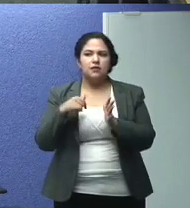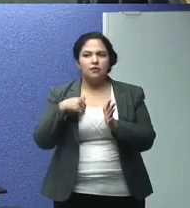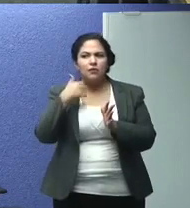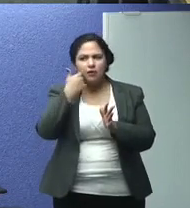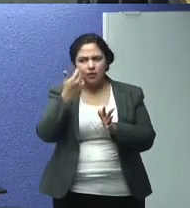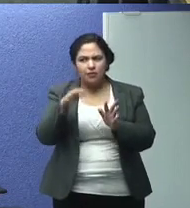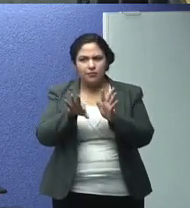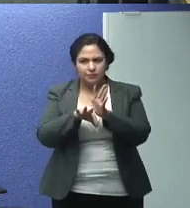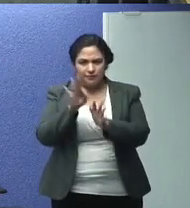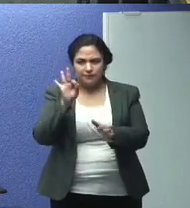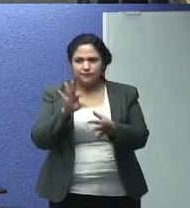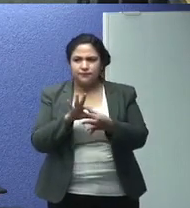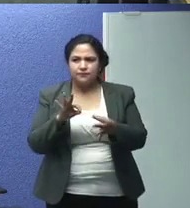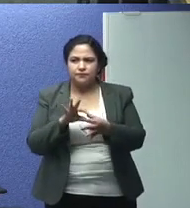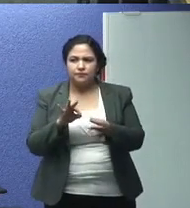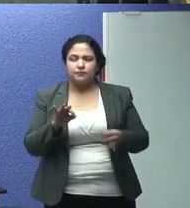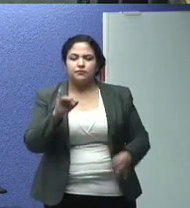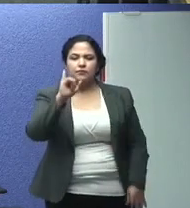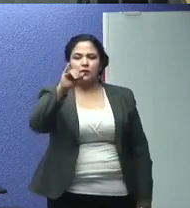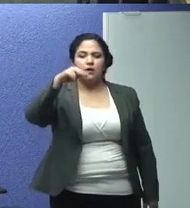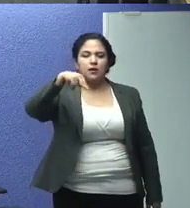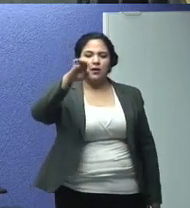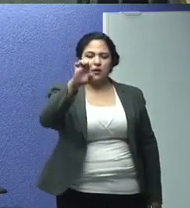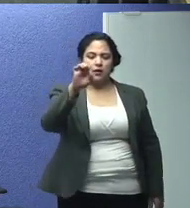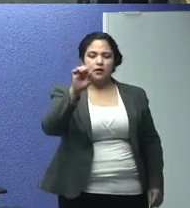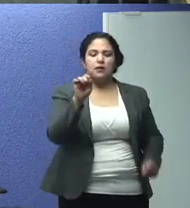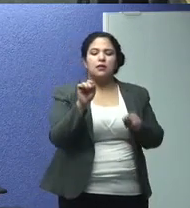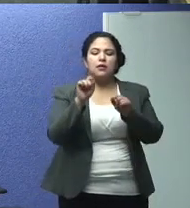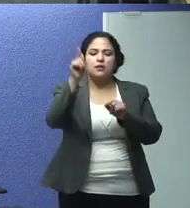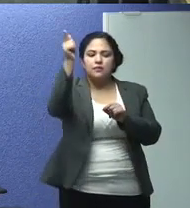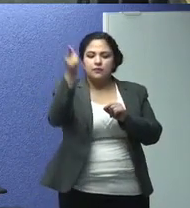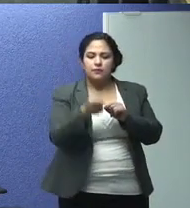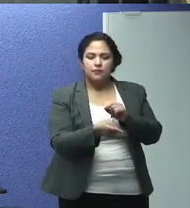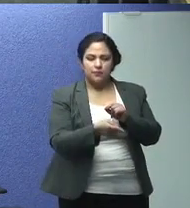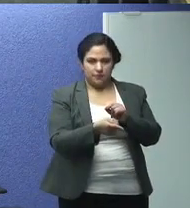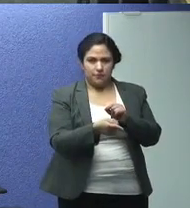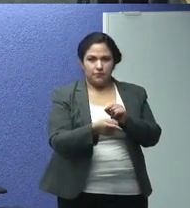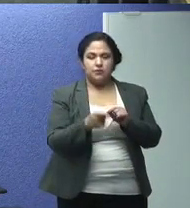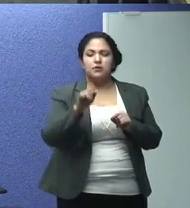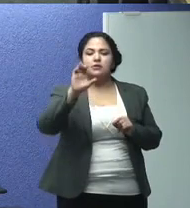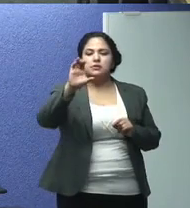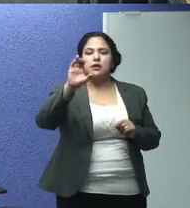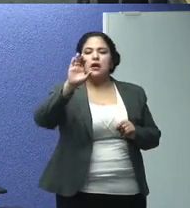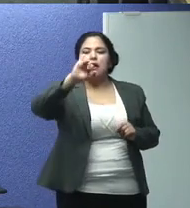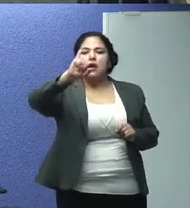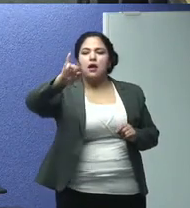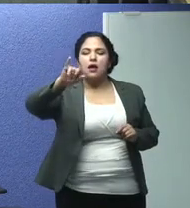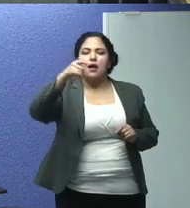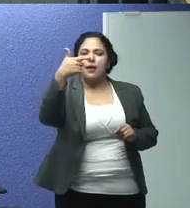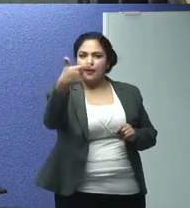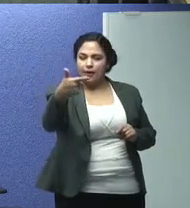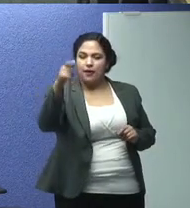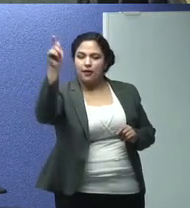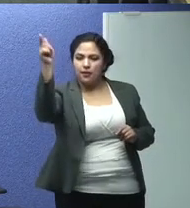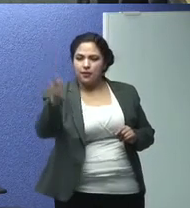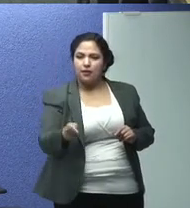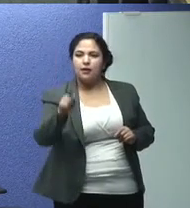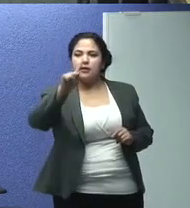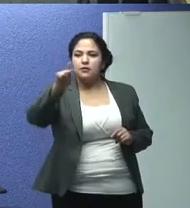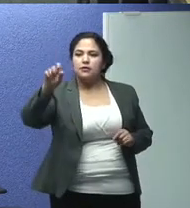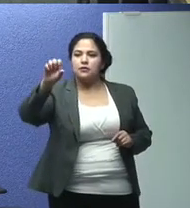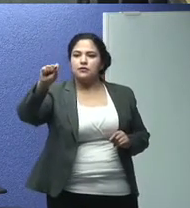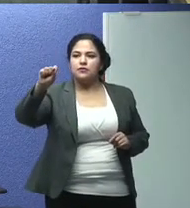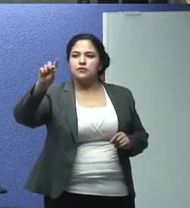que lo anoten. Es INE con mayúsculas diagonal CG diagonal 161 diagonal